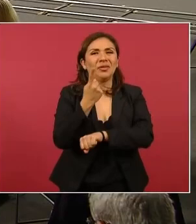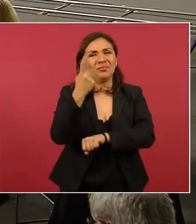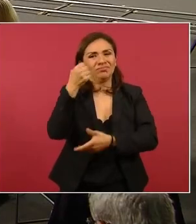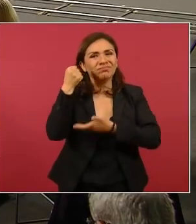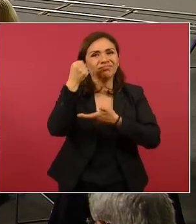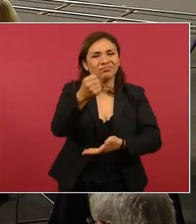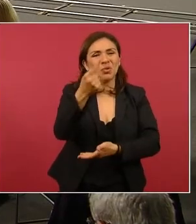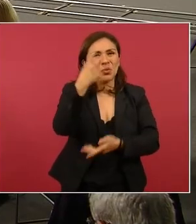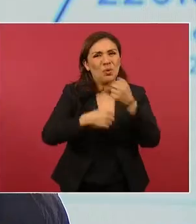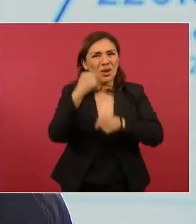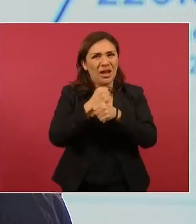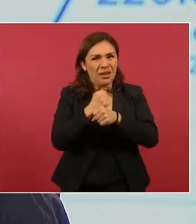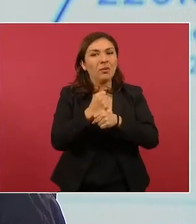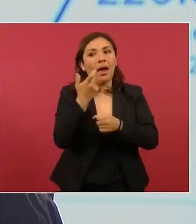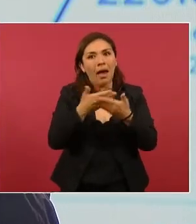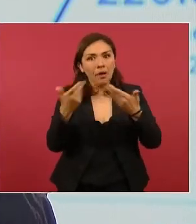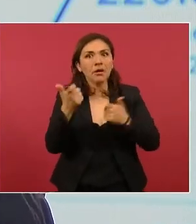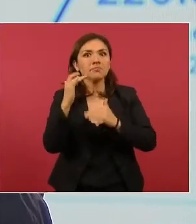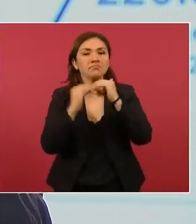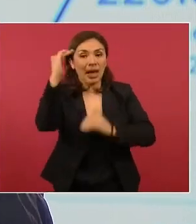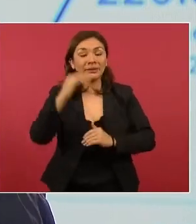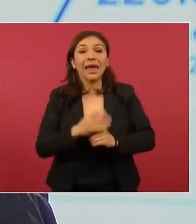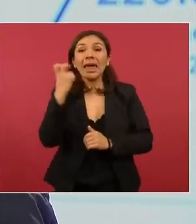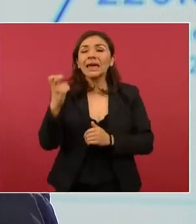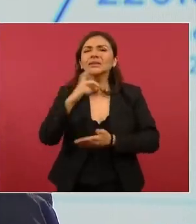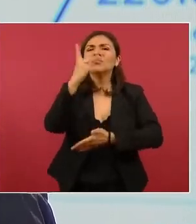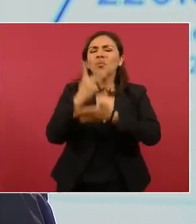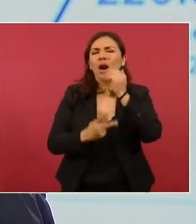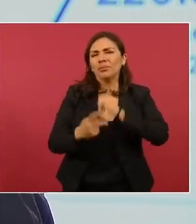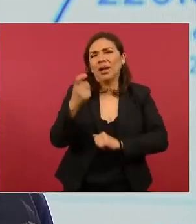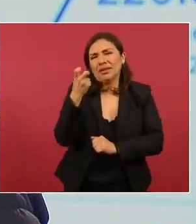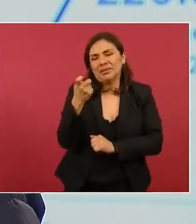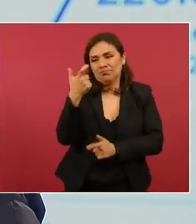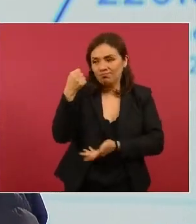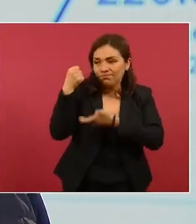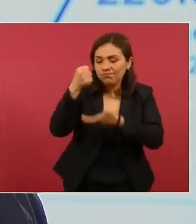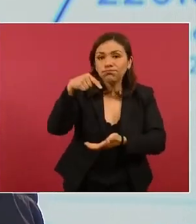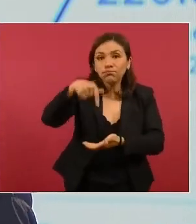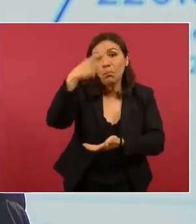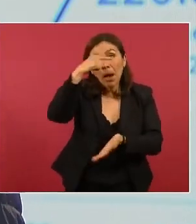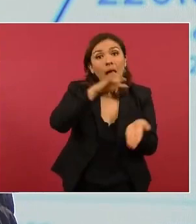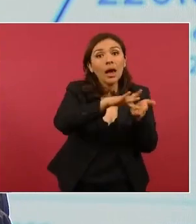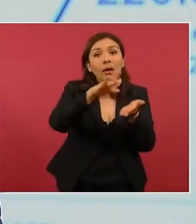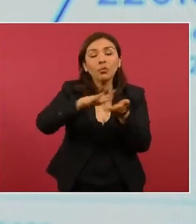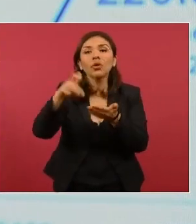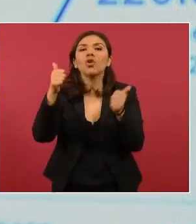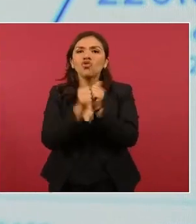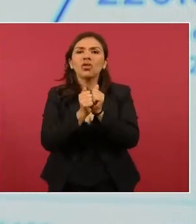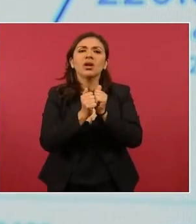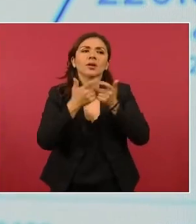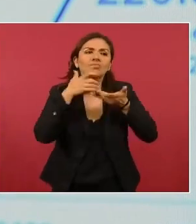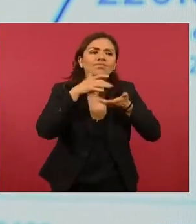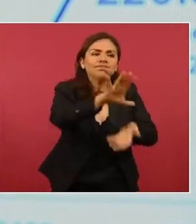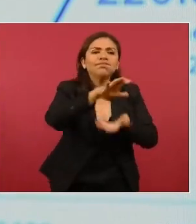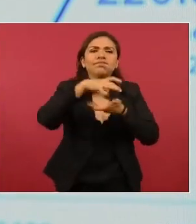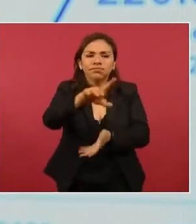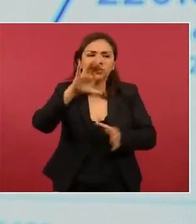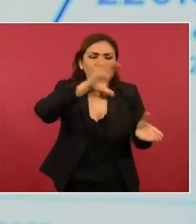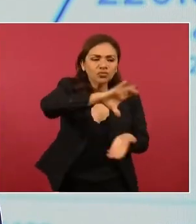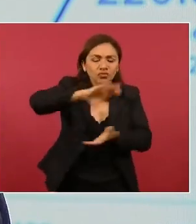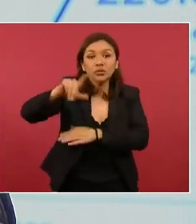autorizado el año pasado. Este programa, con este presupuesto, apoyará con fertilizantes gratuitos